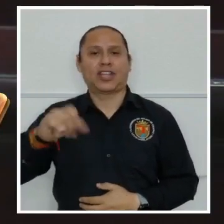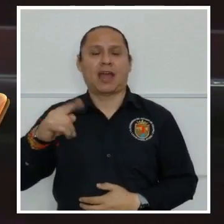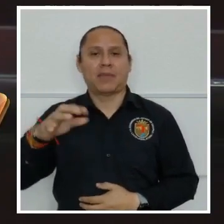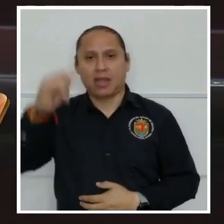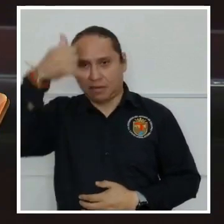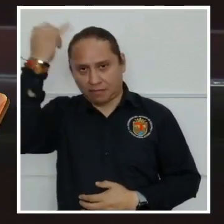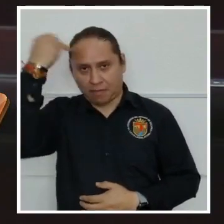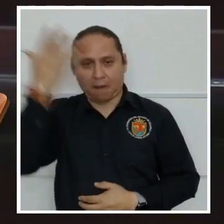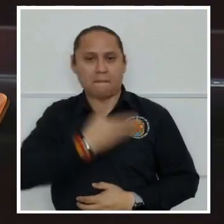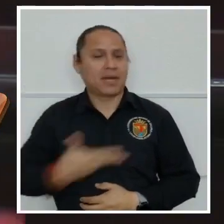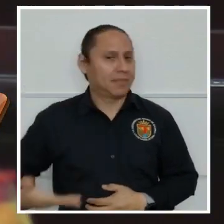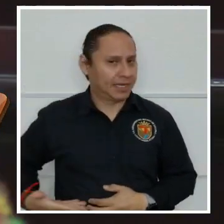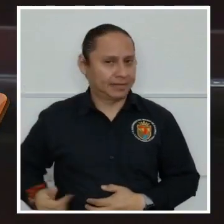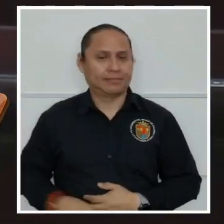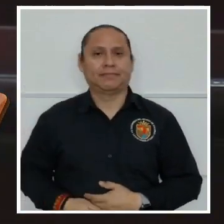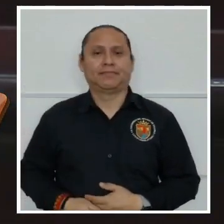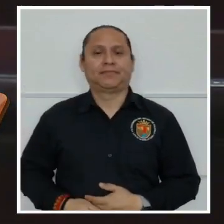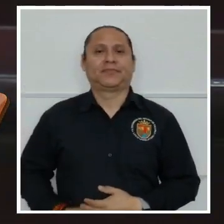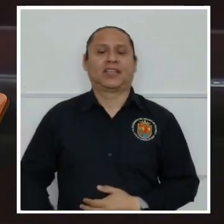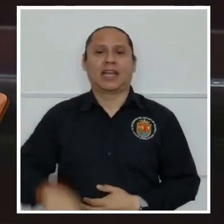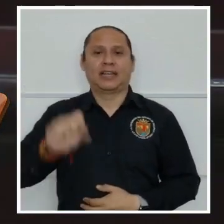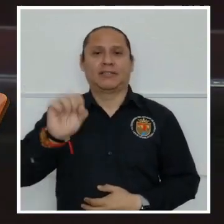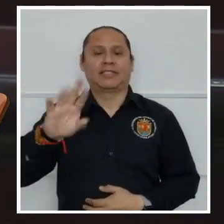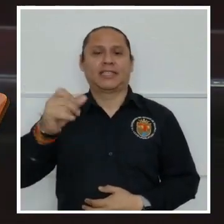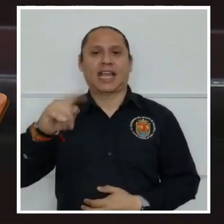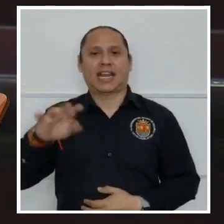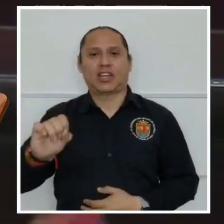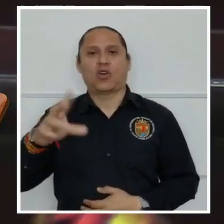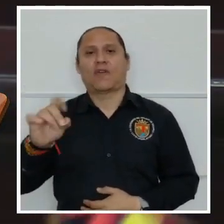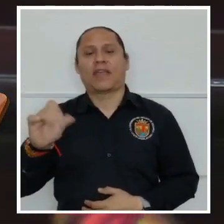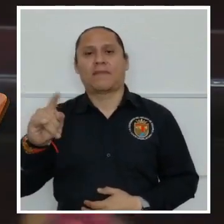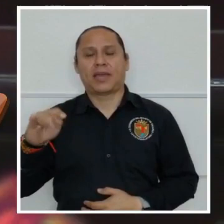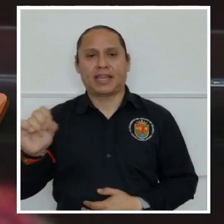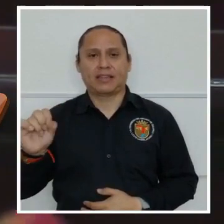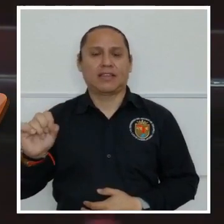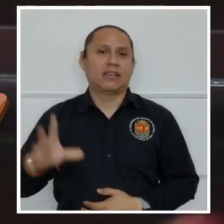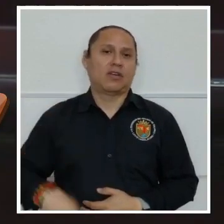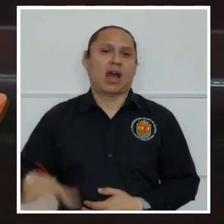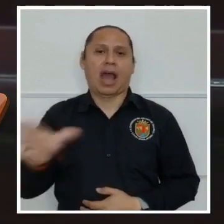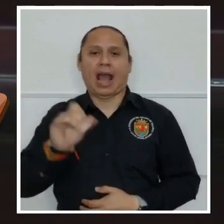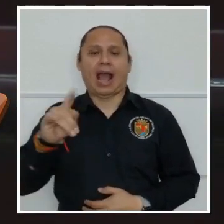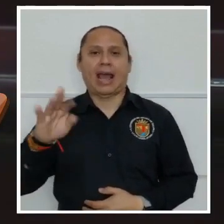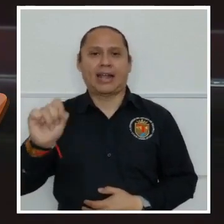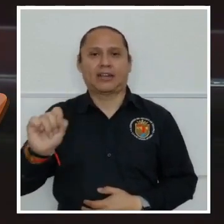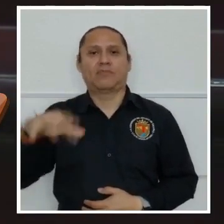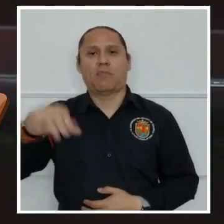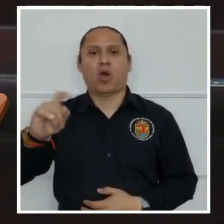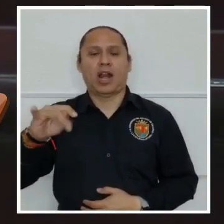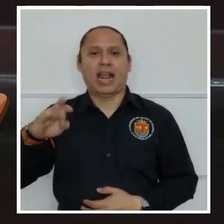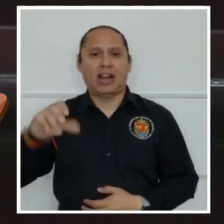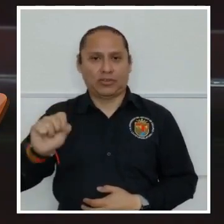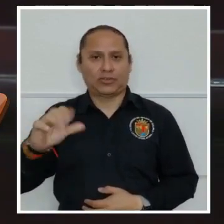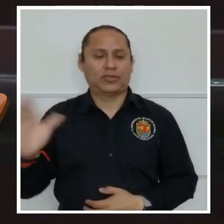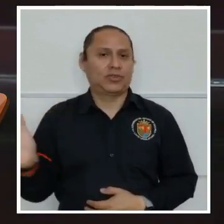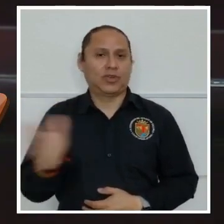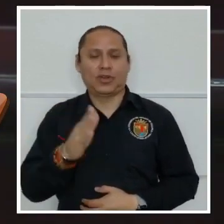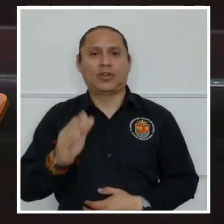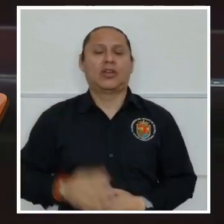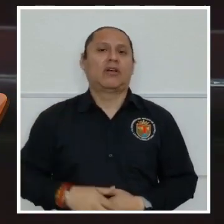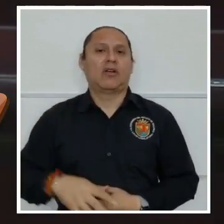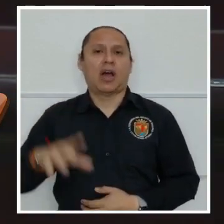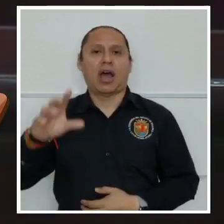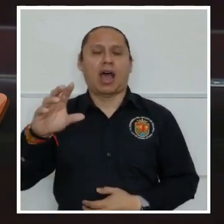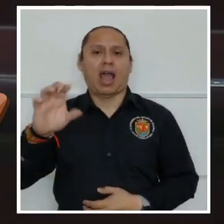Melgar Bravo, presidente, diputado Sergio David Molina Gómez, diputado Carlos Morelos Rodríguez